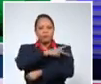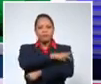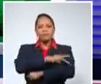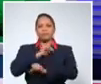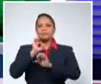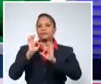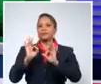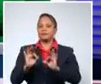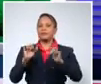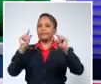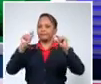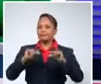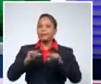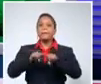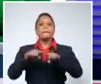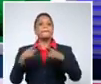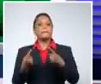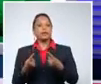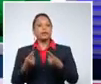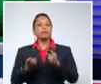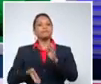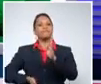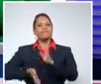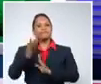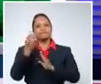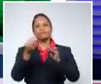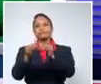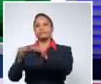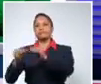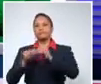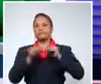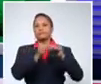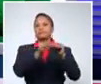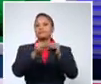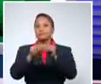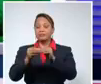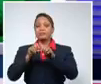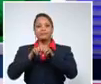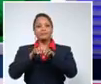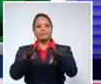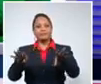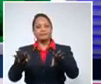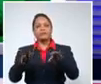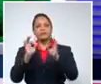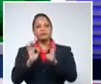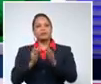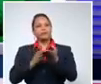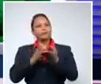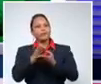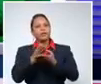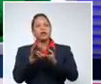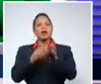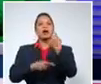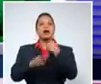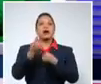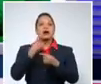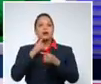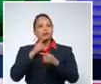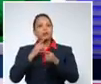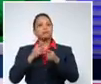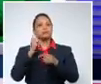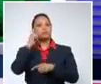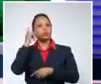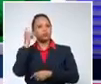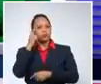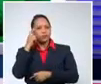todas formas todavía con una elevada transmisión de la enfermedad, a pesar de los